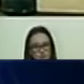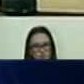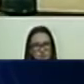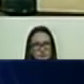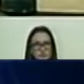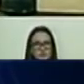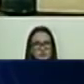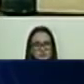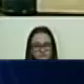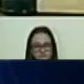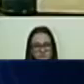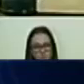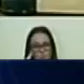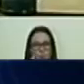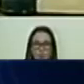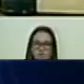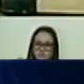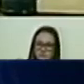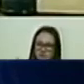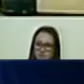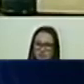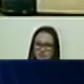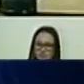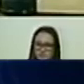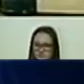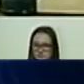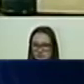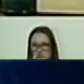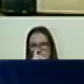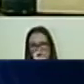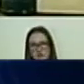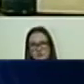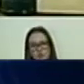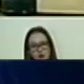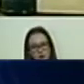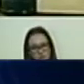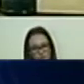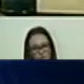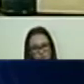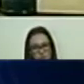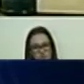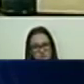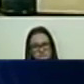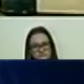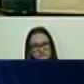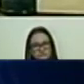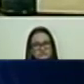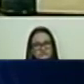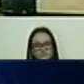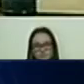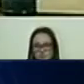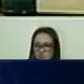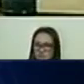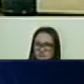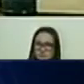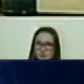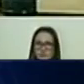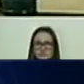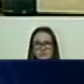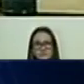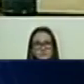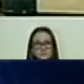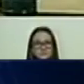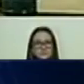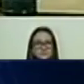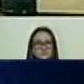de Angostura, de Bolívar, de Boyacá, de Carabobo, de Bomboná, de Pichincha, de Junín, de Ayacucho y